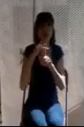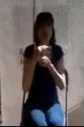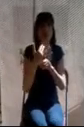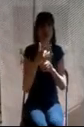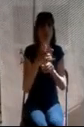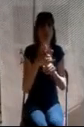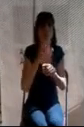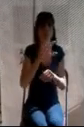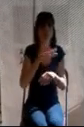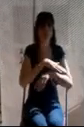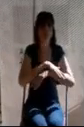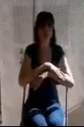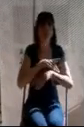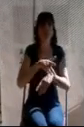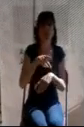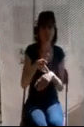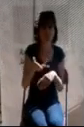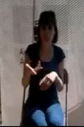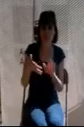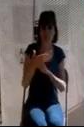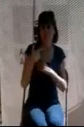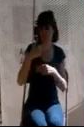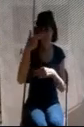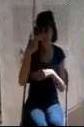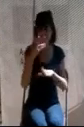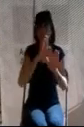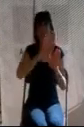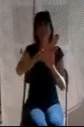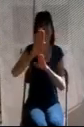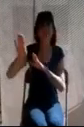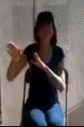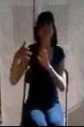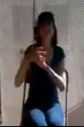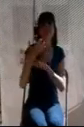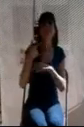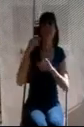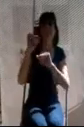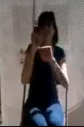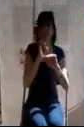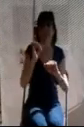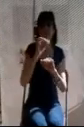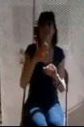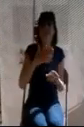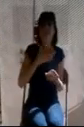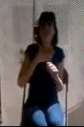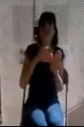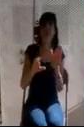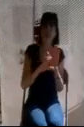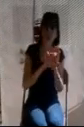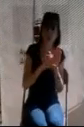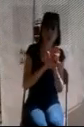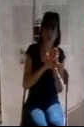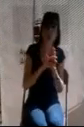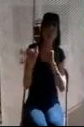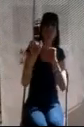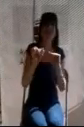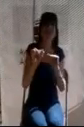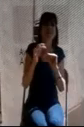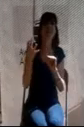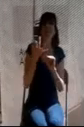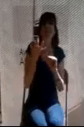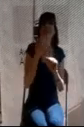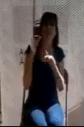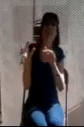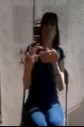propia garantía de que estemos aquí defendiendo los intereses de nuestros vecinos depende de que defendamos nuestra Constitución, que defiende ante todo y parte de la